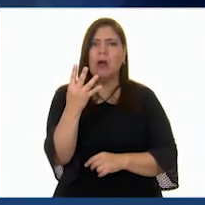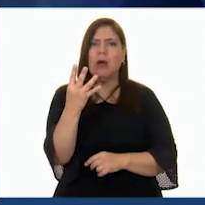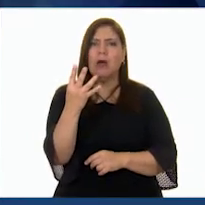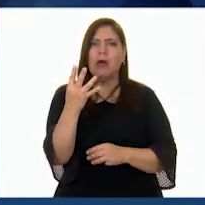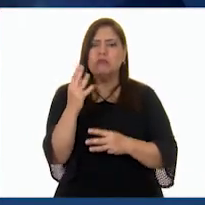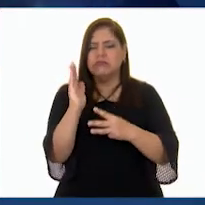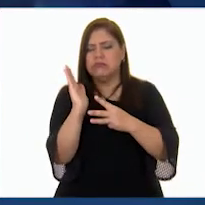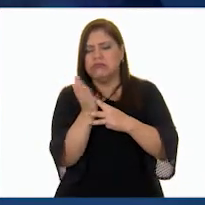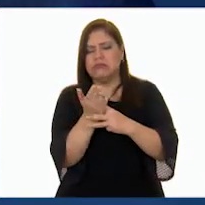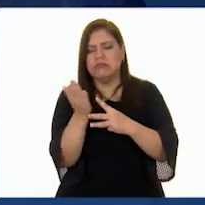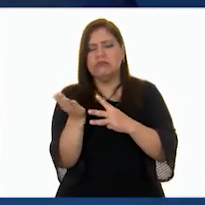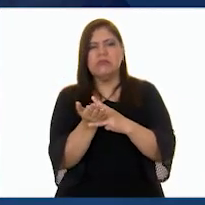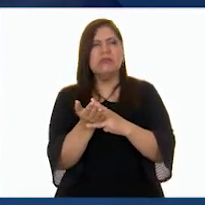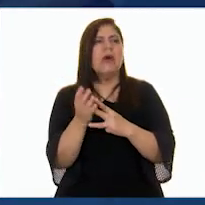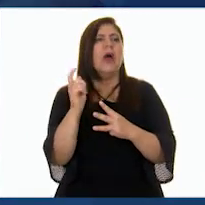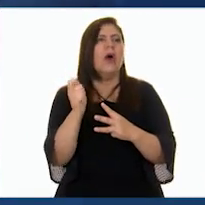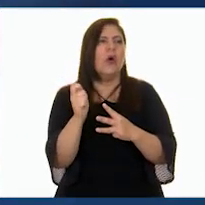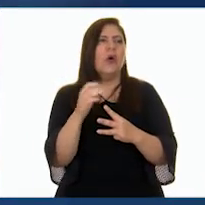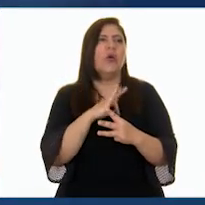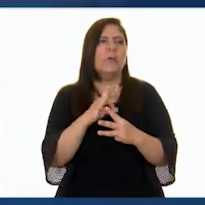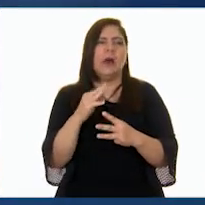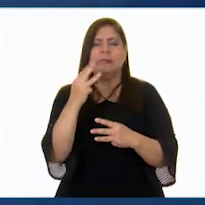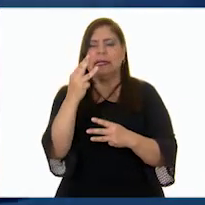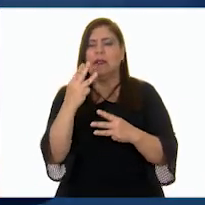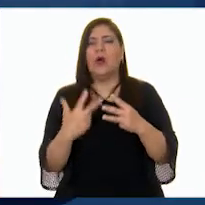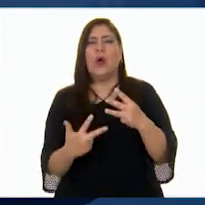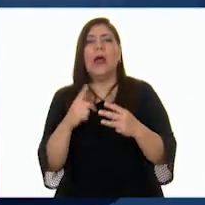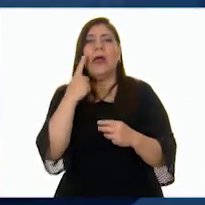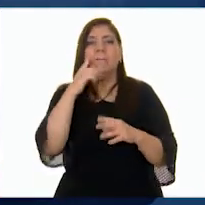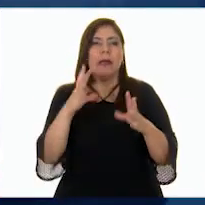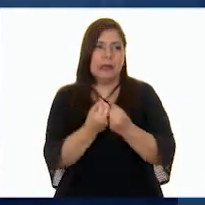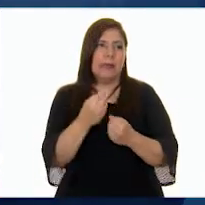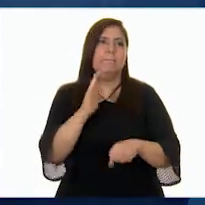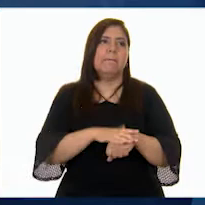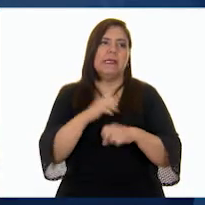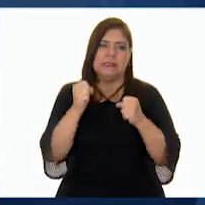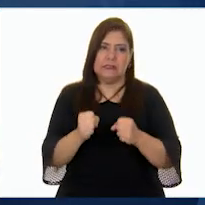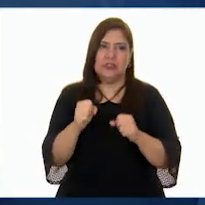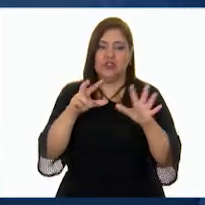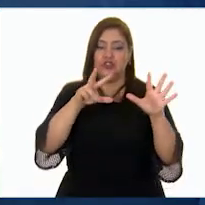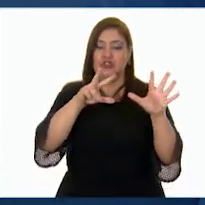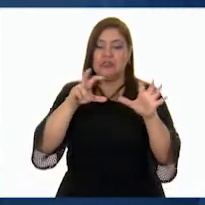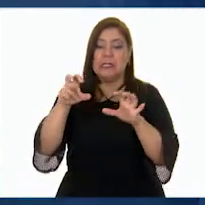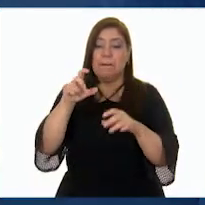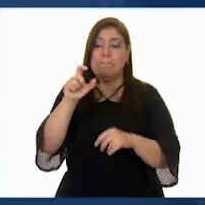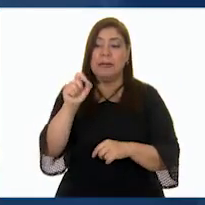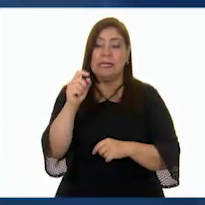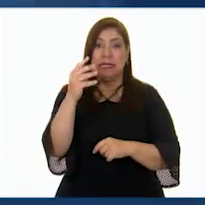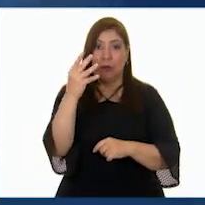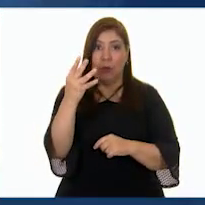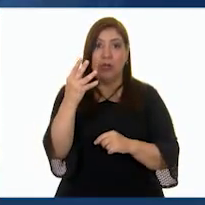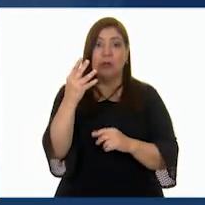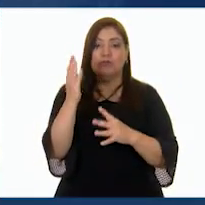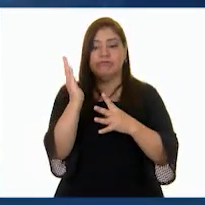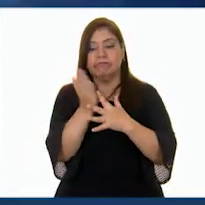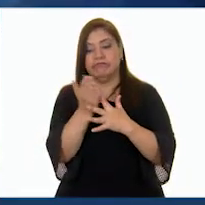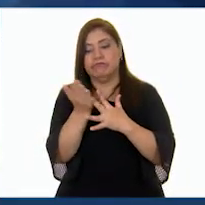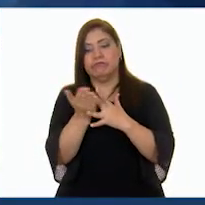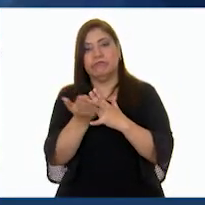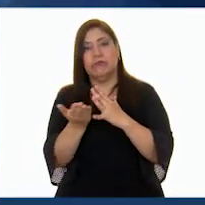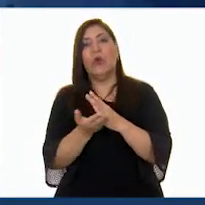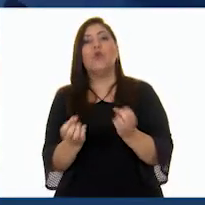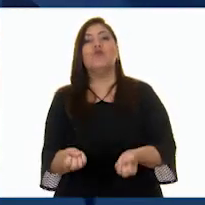824. Para ello dividimos 824 en 8 partes iguales y